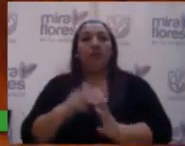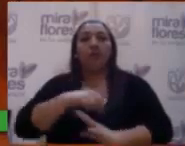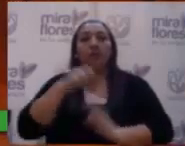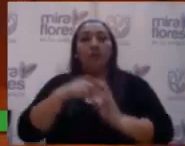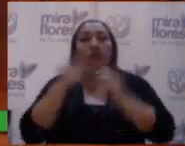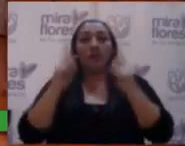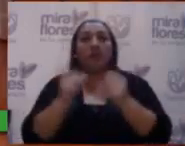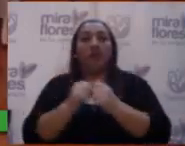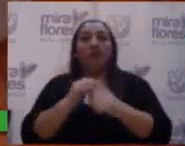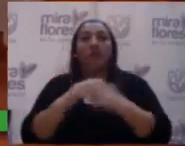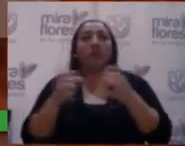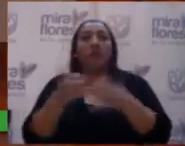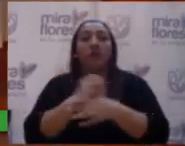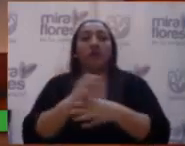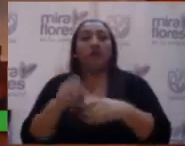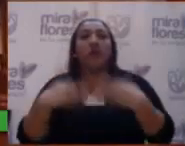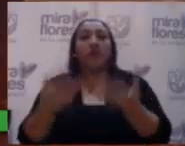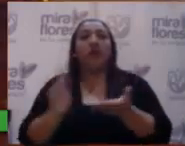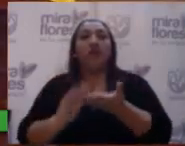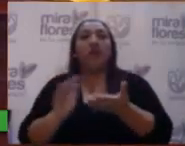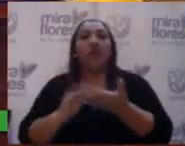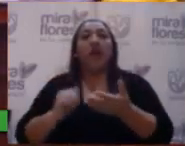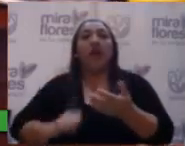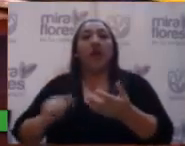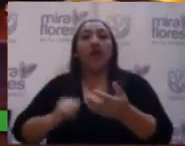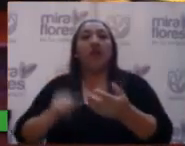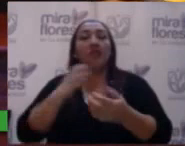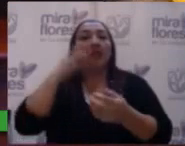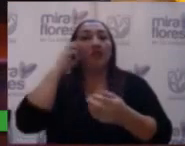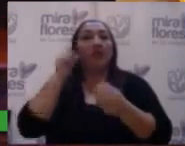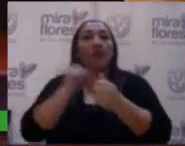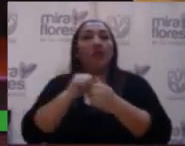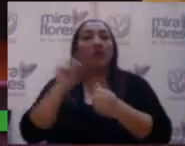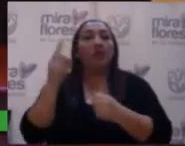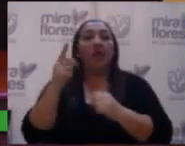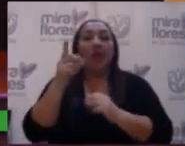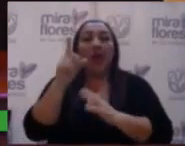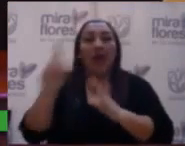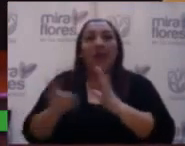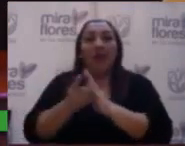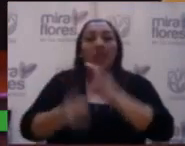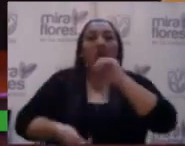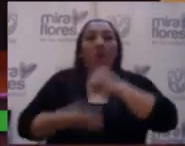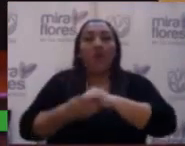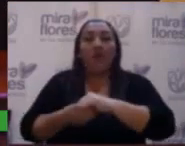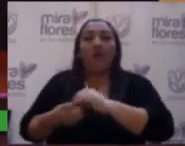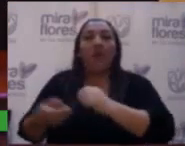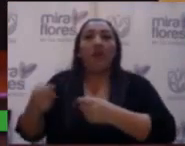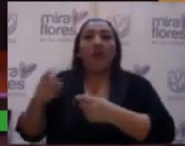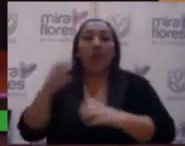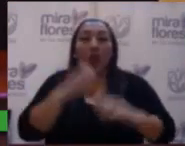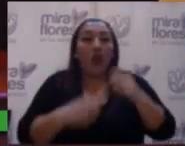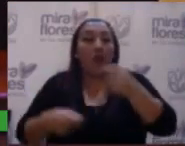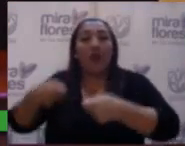proyecto de acuerdo de consejo que autoriza el alcalde Miraflores la suscripción de la primera venda al convenio de cooperación